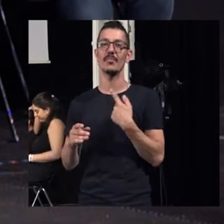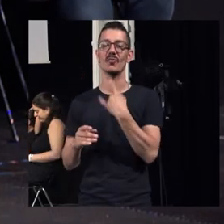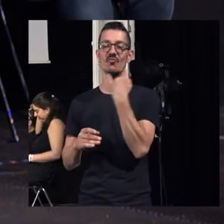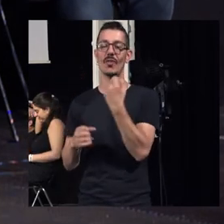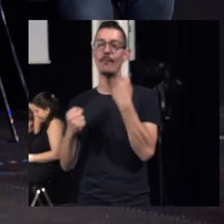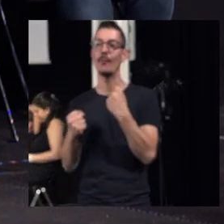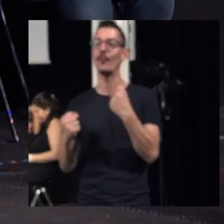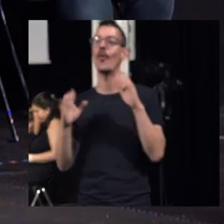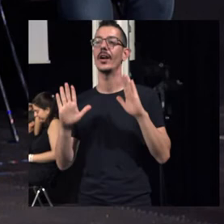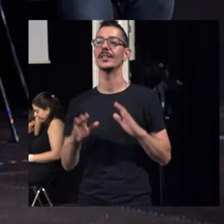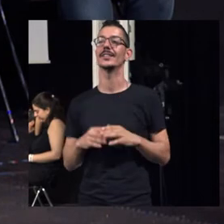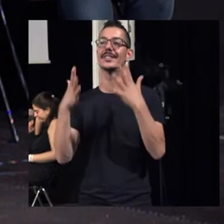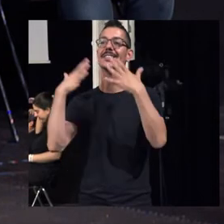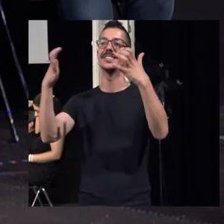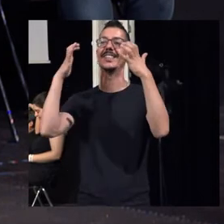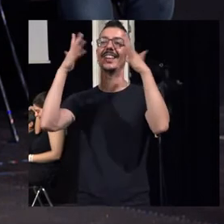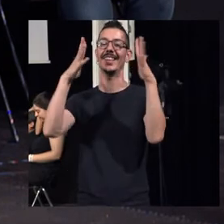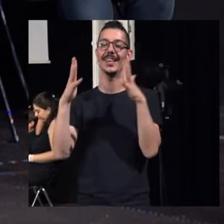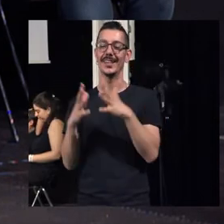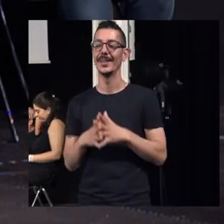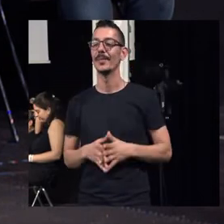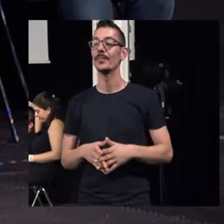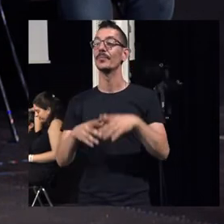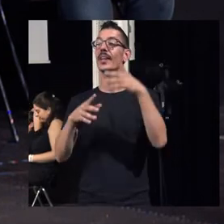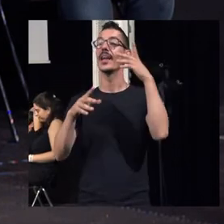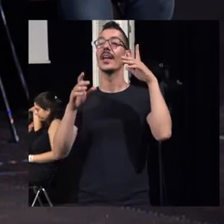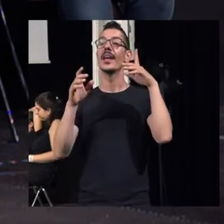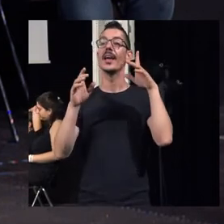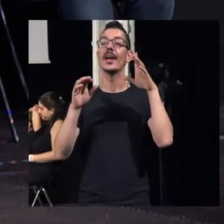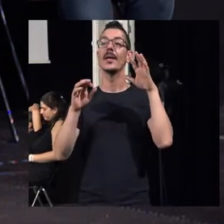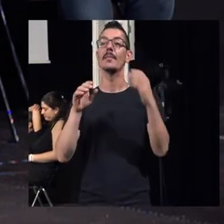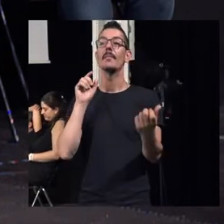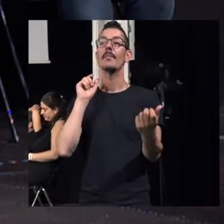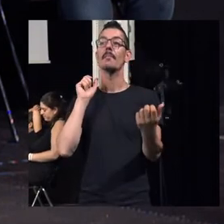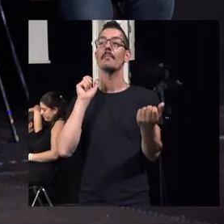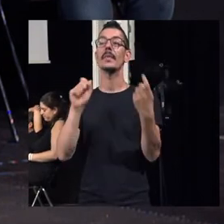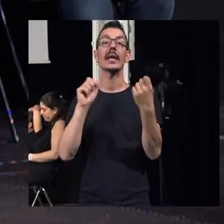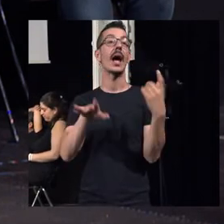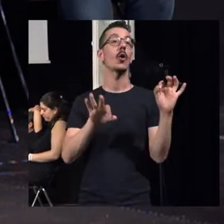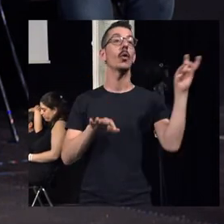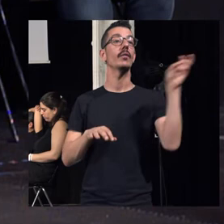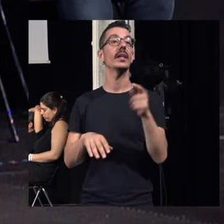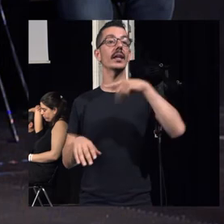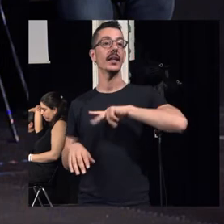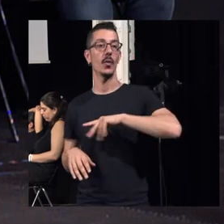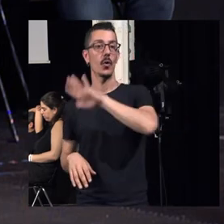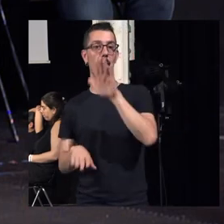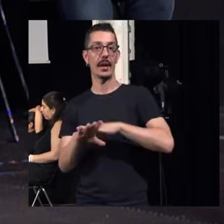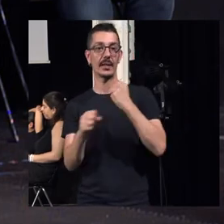El hecho de emigrar y de también ejercer el trabajo sexual aquí en Europa supone para muchas, sobre